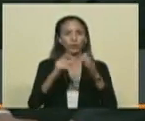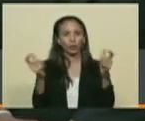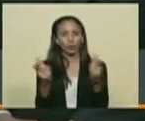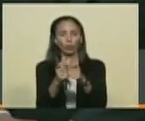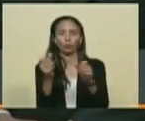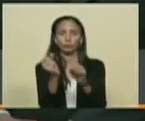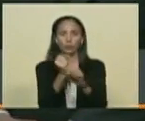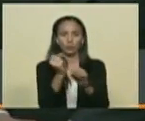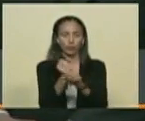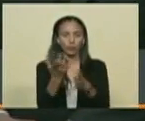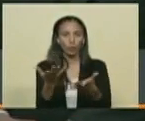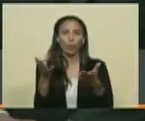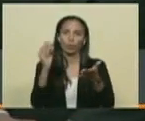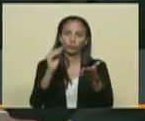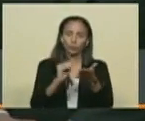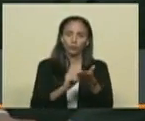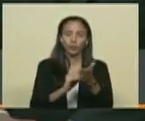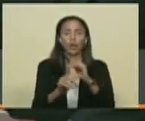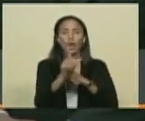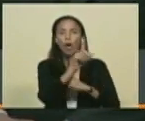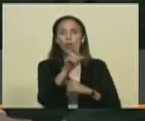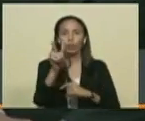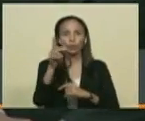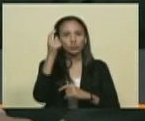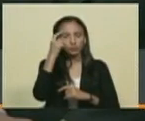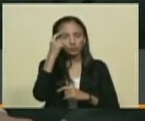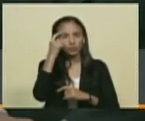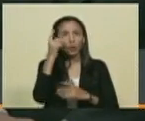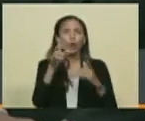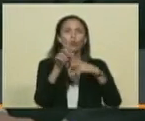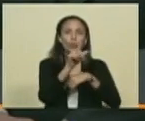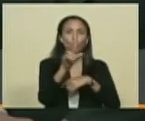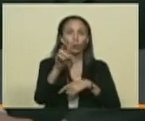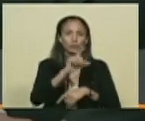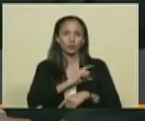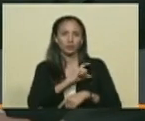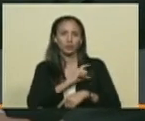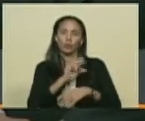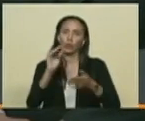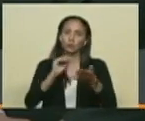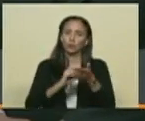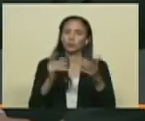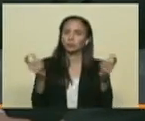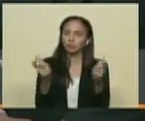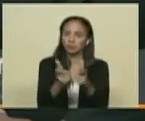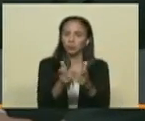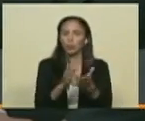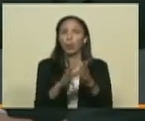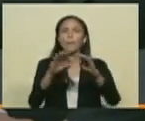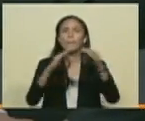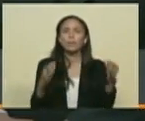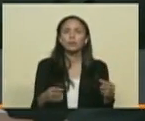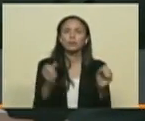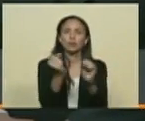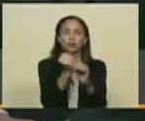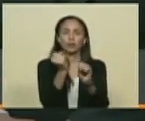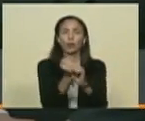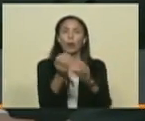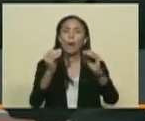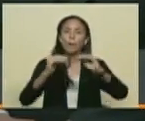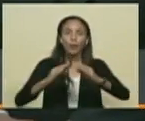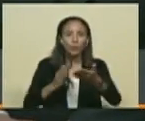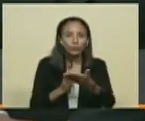trabajo, y el 12 de enero. Así que nosotros continuaremos